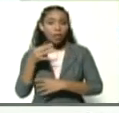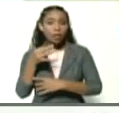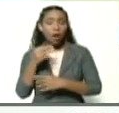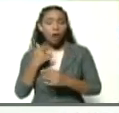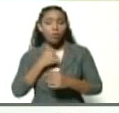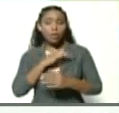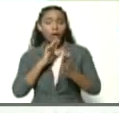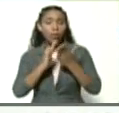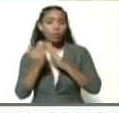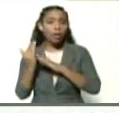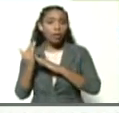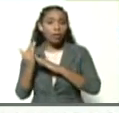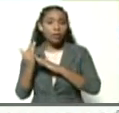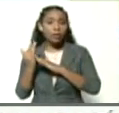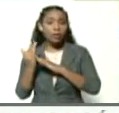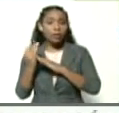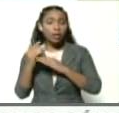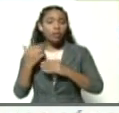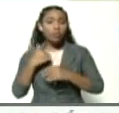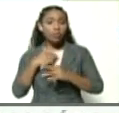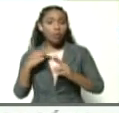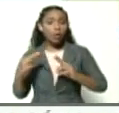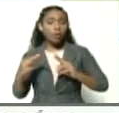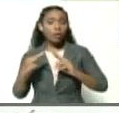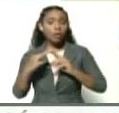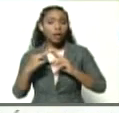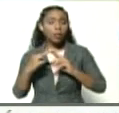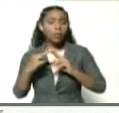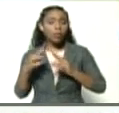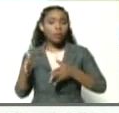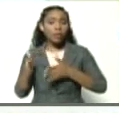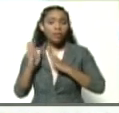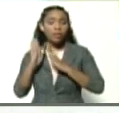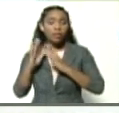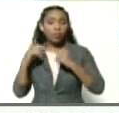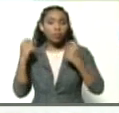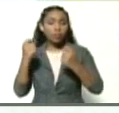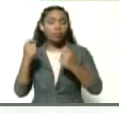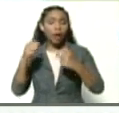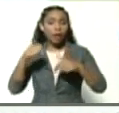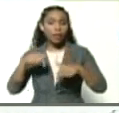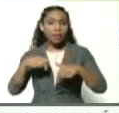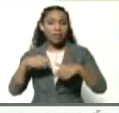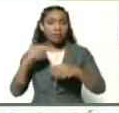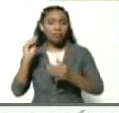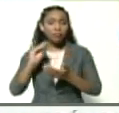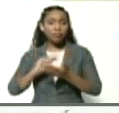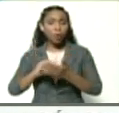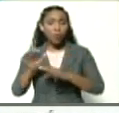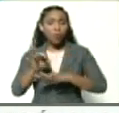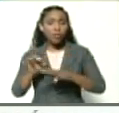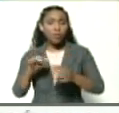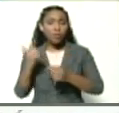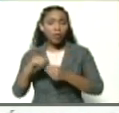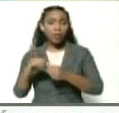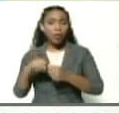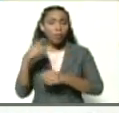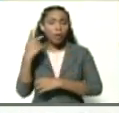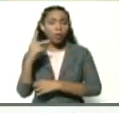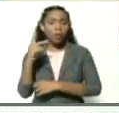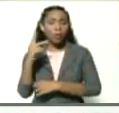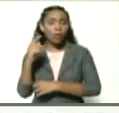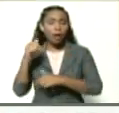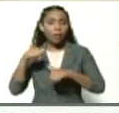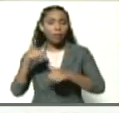comunidad. En el día de hoy nos encontramos en el consultorio popular tipo 3 del Mamón, que está ubicado en el municipio de Maracaibo, parroquia de Alfonso